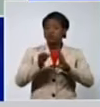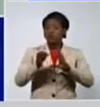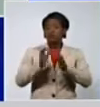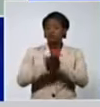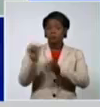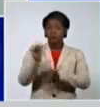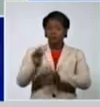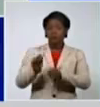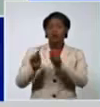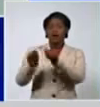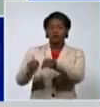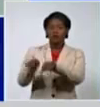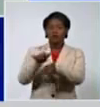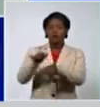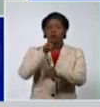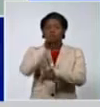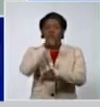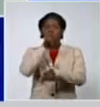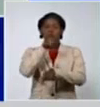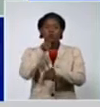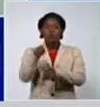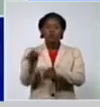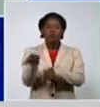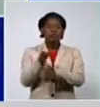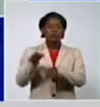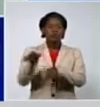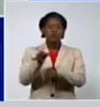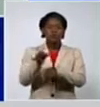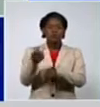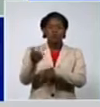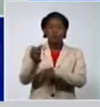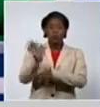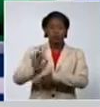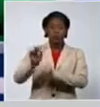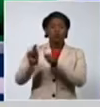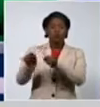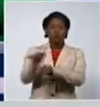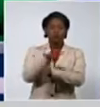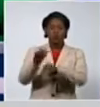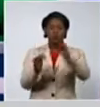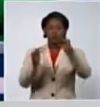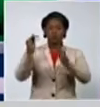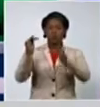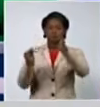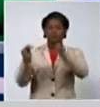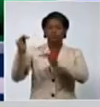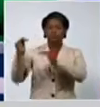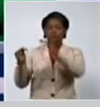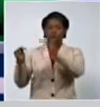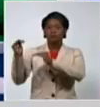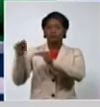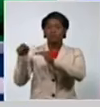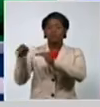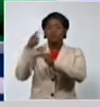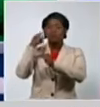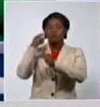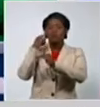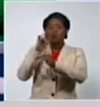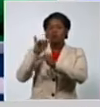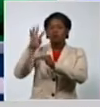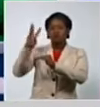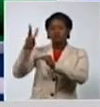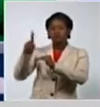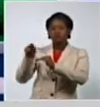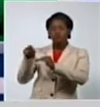Cotorro y el municipio 10 de octubre. Aquí se concentra el